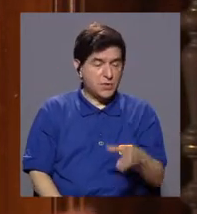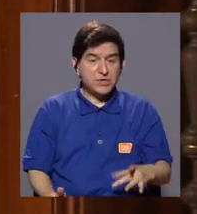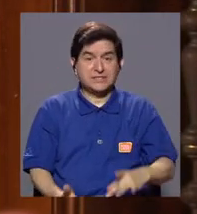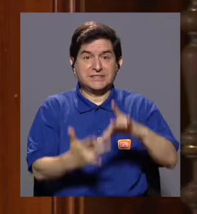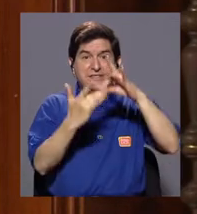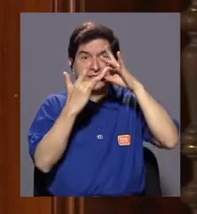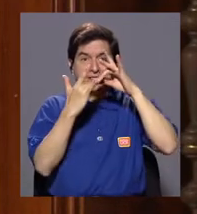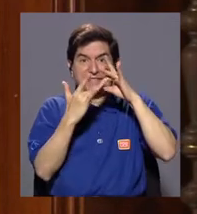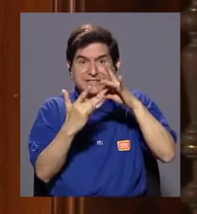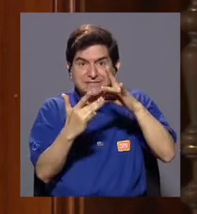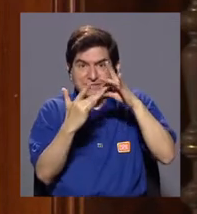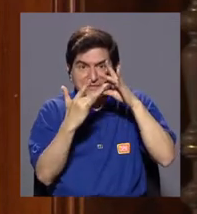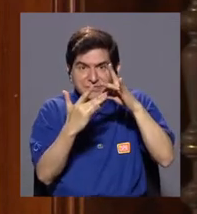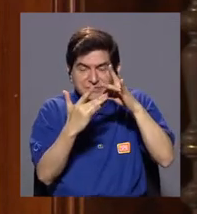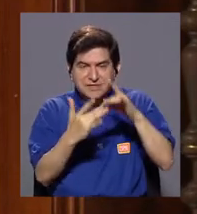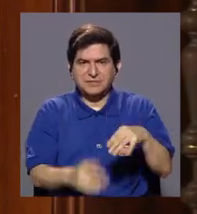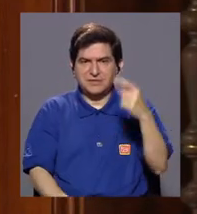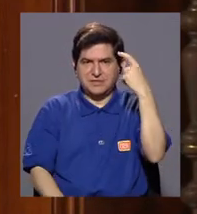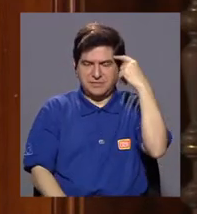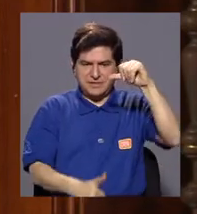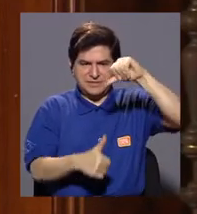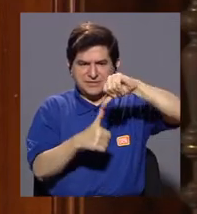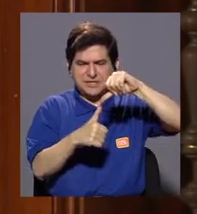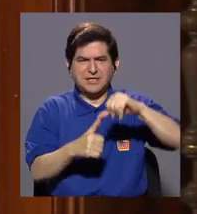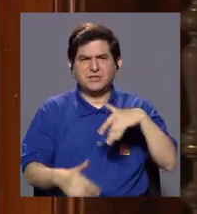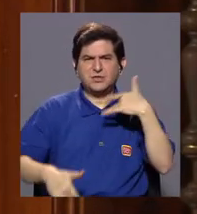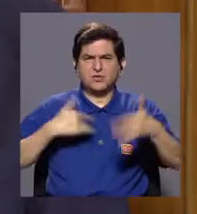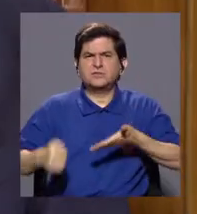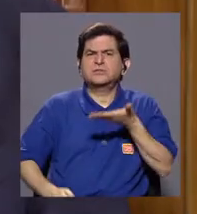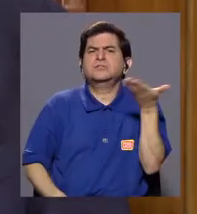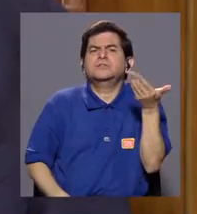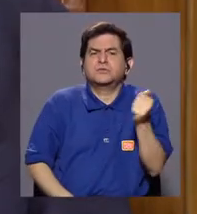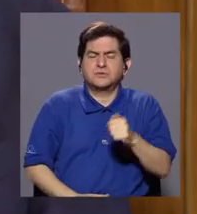y especialmente hacia Centroamérica?